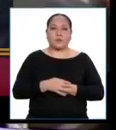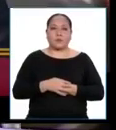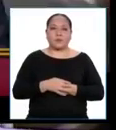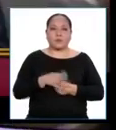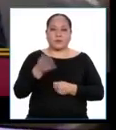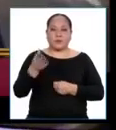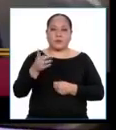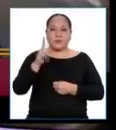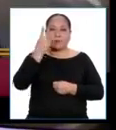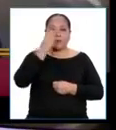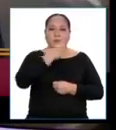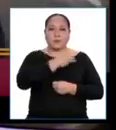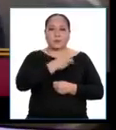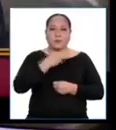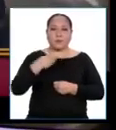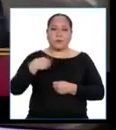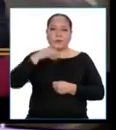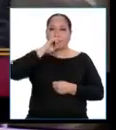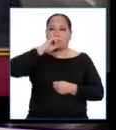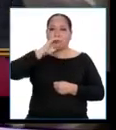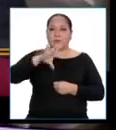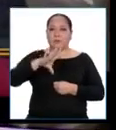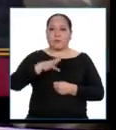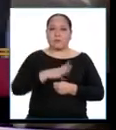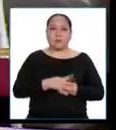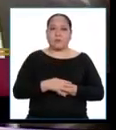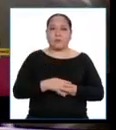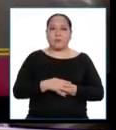el premier cuando dice